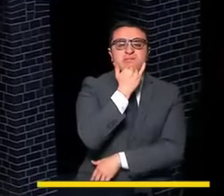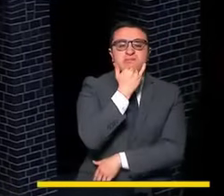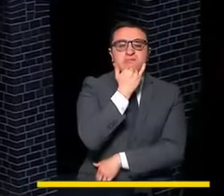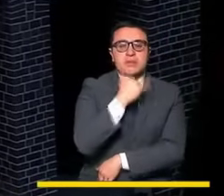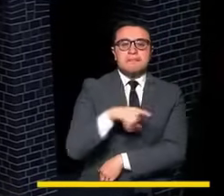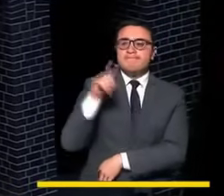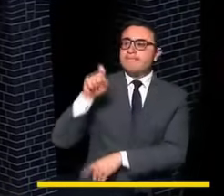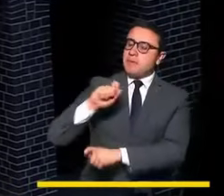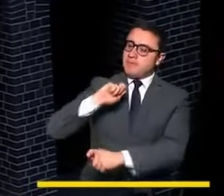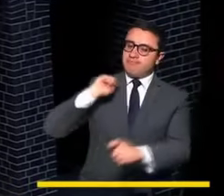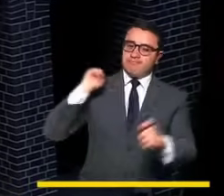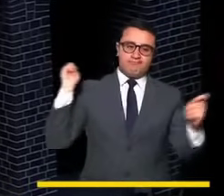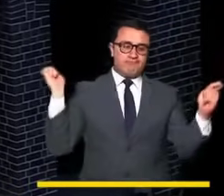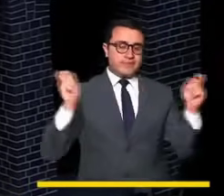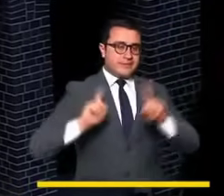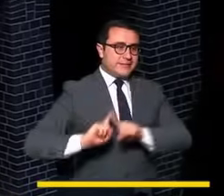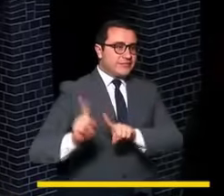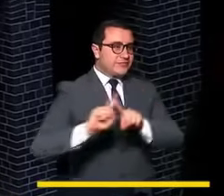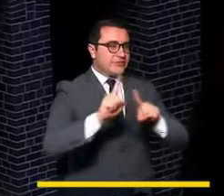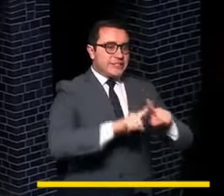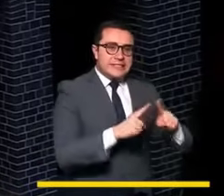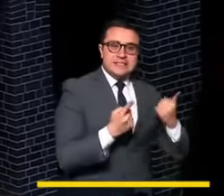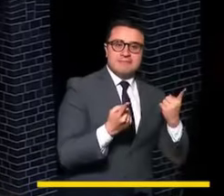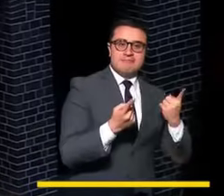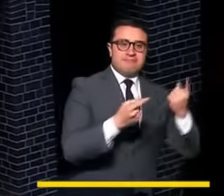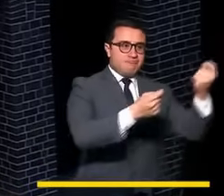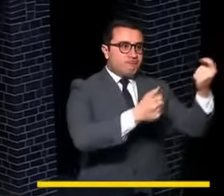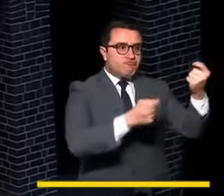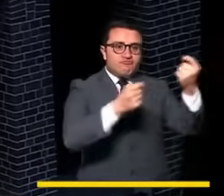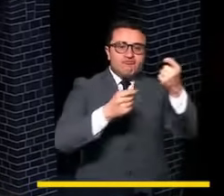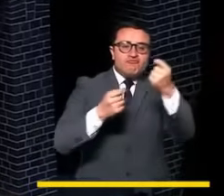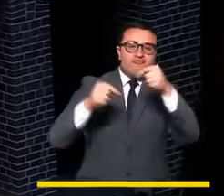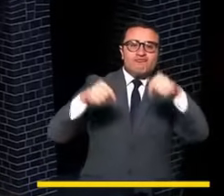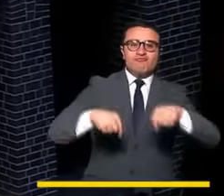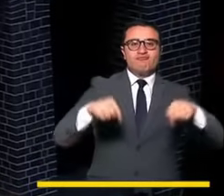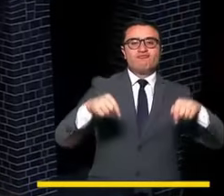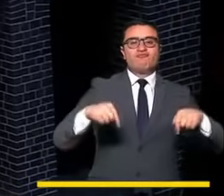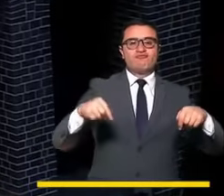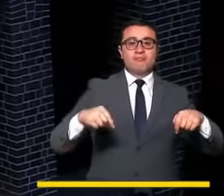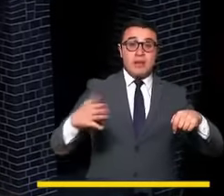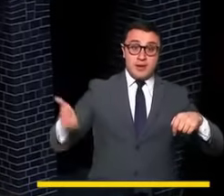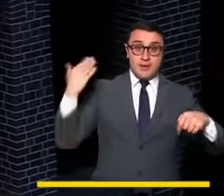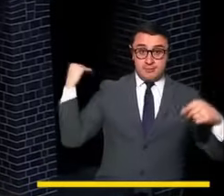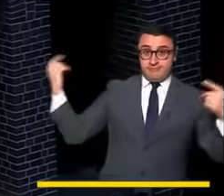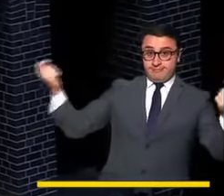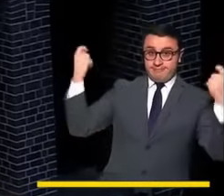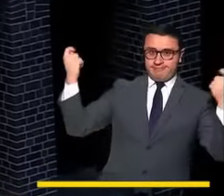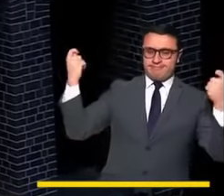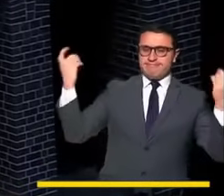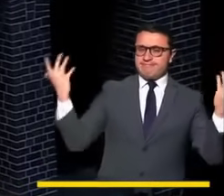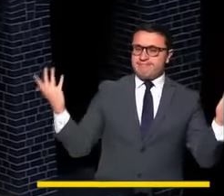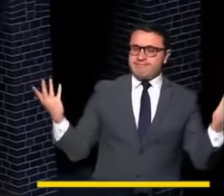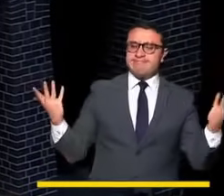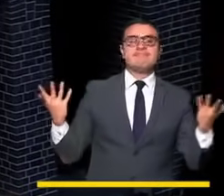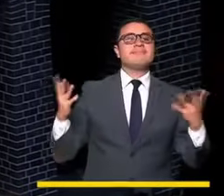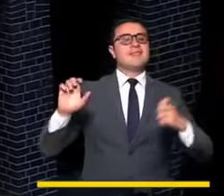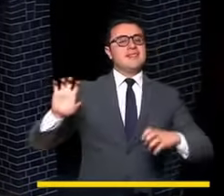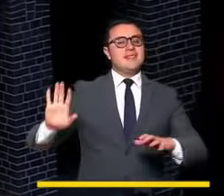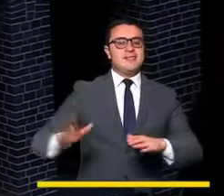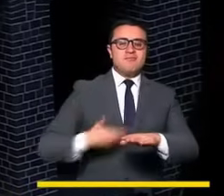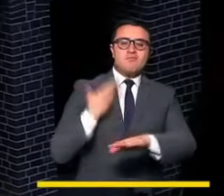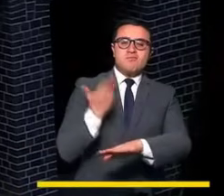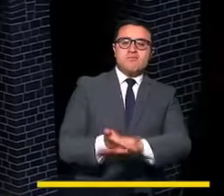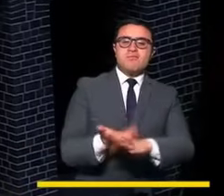vivir de otras cosas. Y lo que hemos propuesto, eso fue lo que dijimos en campaña, es que tenemos que vivir de la